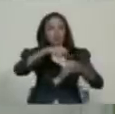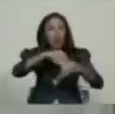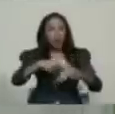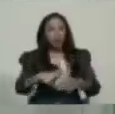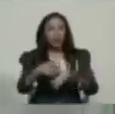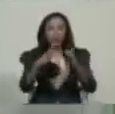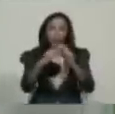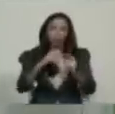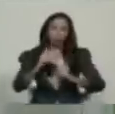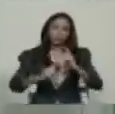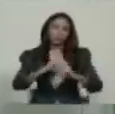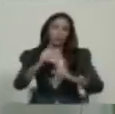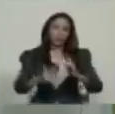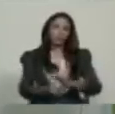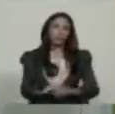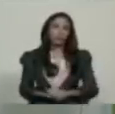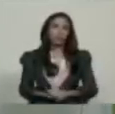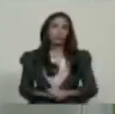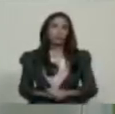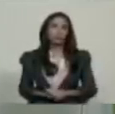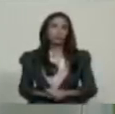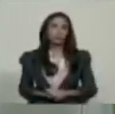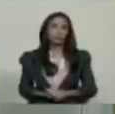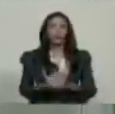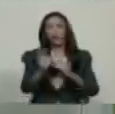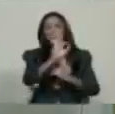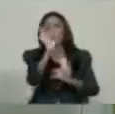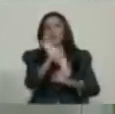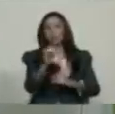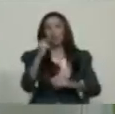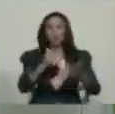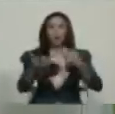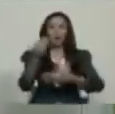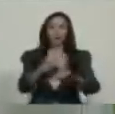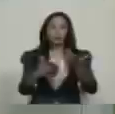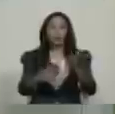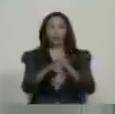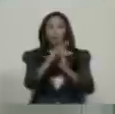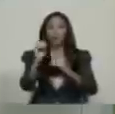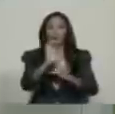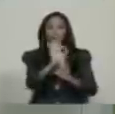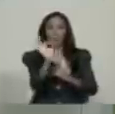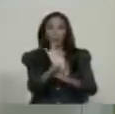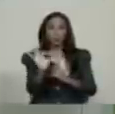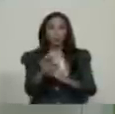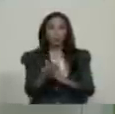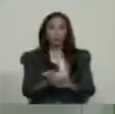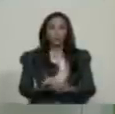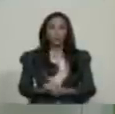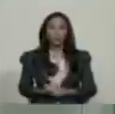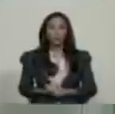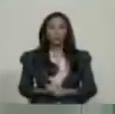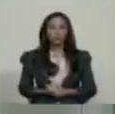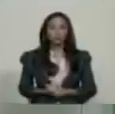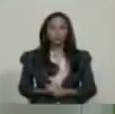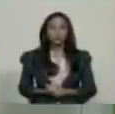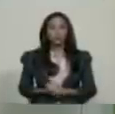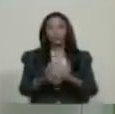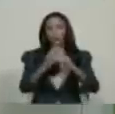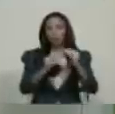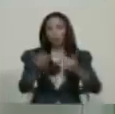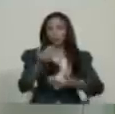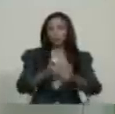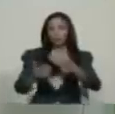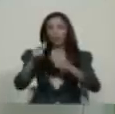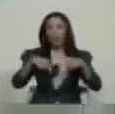de producción, que contempla un porcentaje para la exportación de un 30% de los insumos agrícolas que se producen en